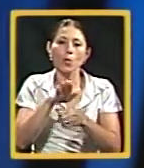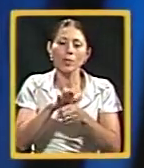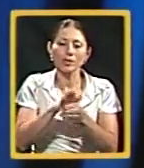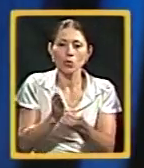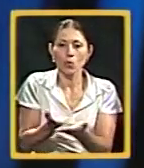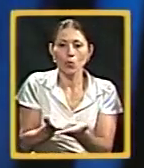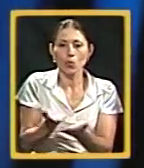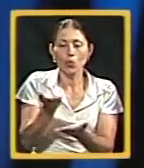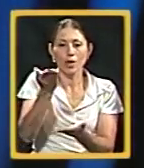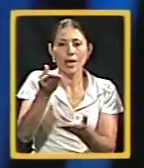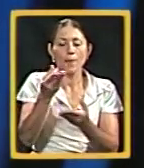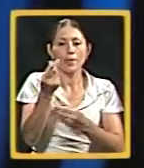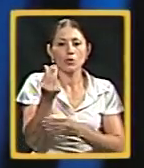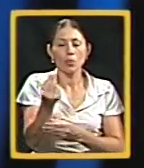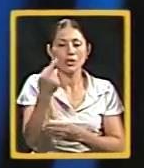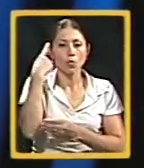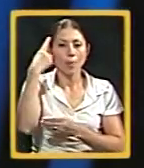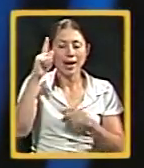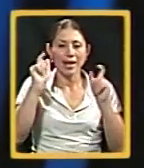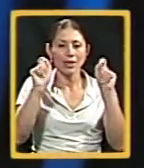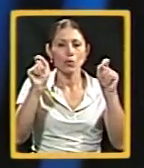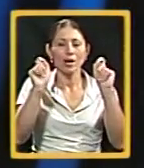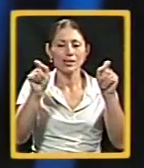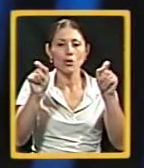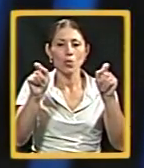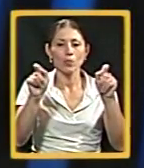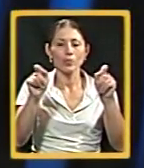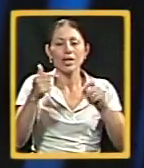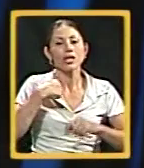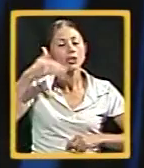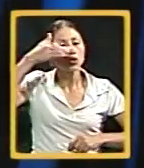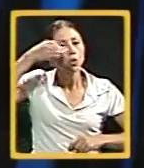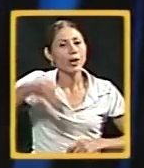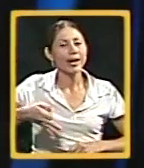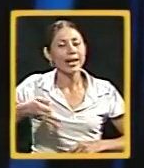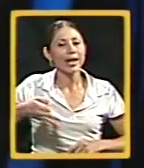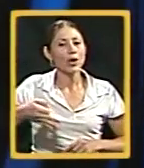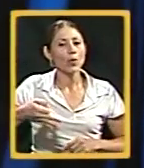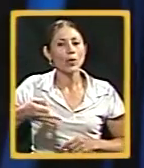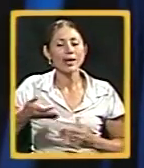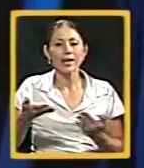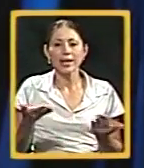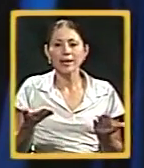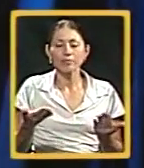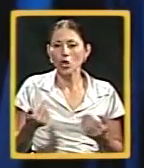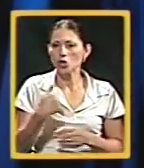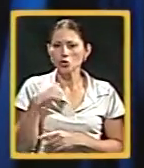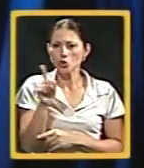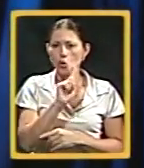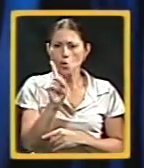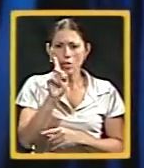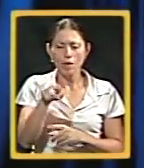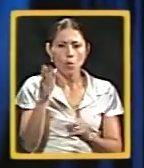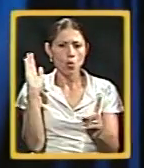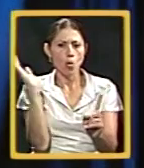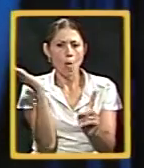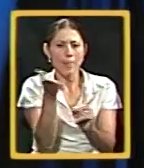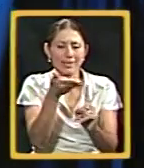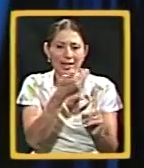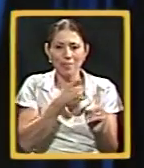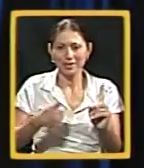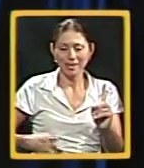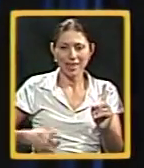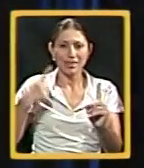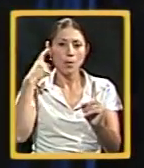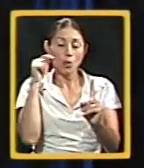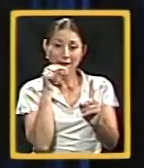para educación en general, ¿verdad? Yo creo que ahí no tengo que convencer al presidente, porque el señor presidente es